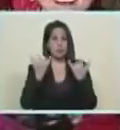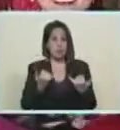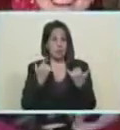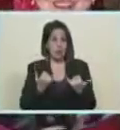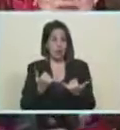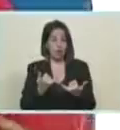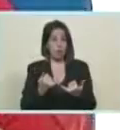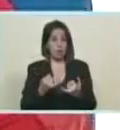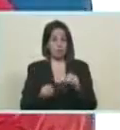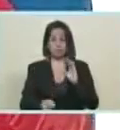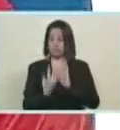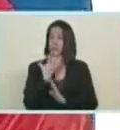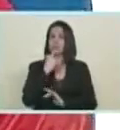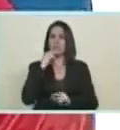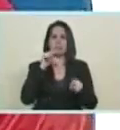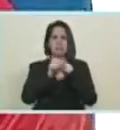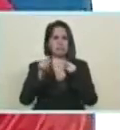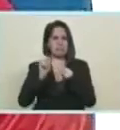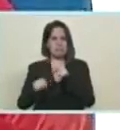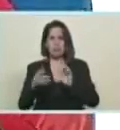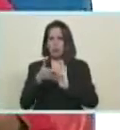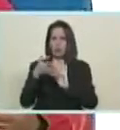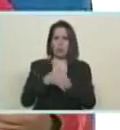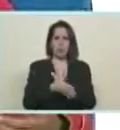Inmediatamente reaccionaron